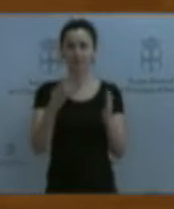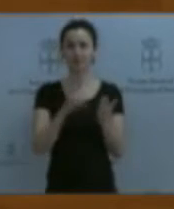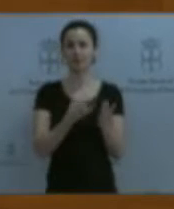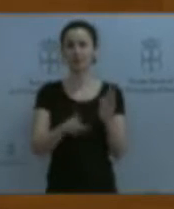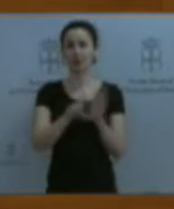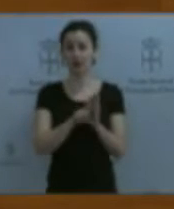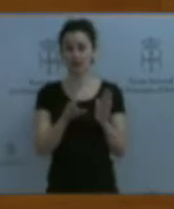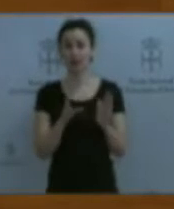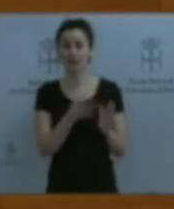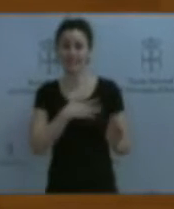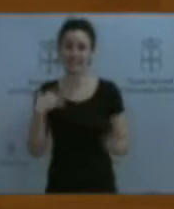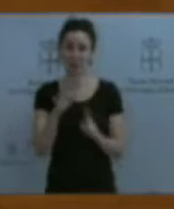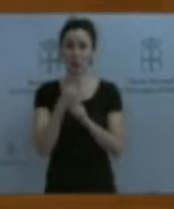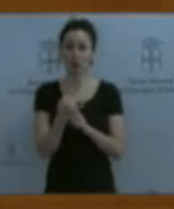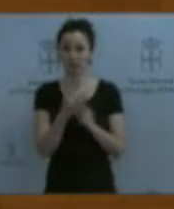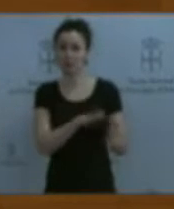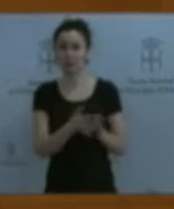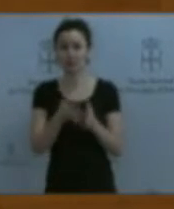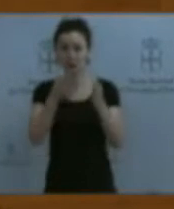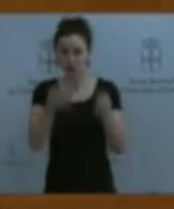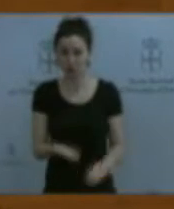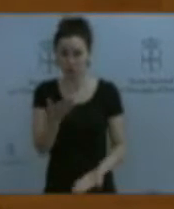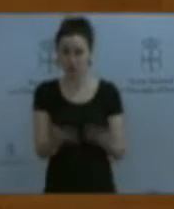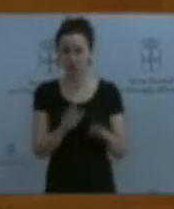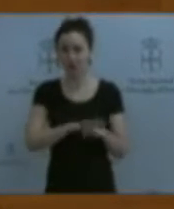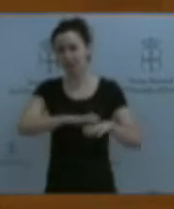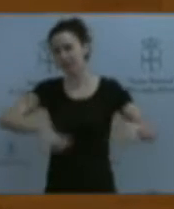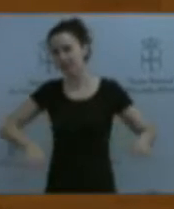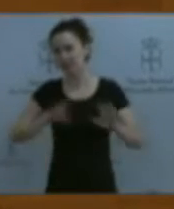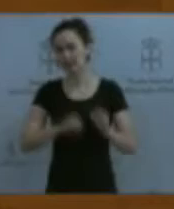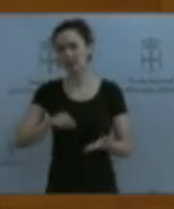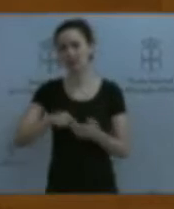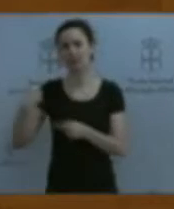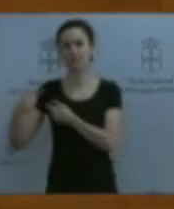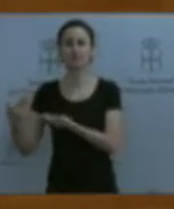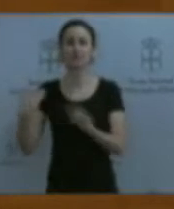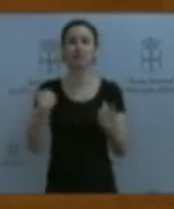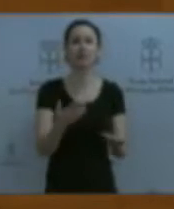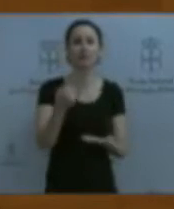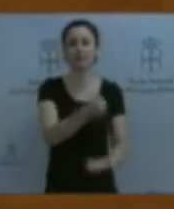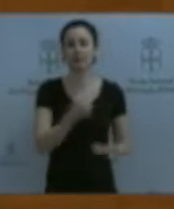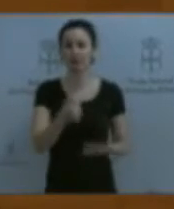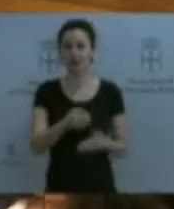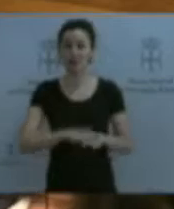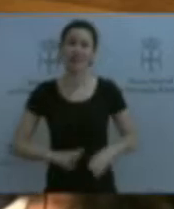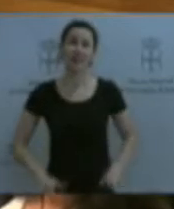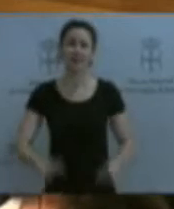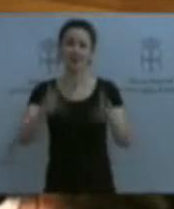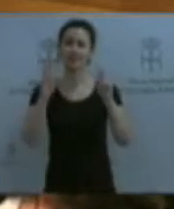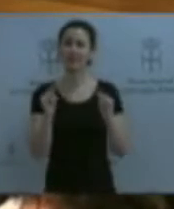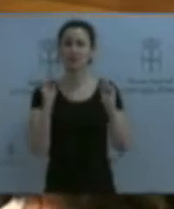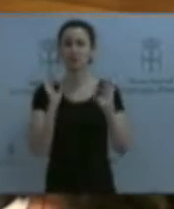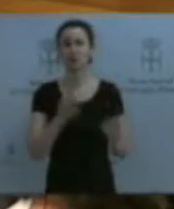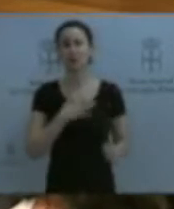que pretenden situar en una medida justa para la mayoría el impuesto de sucesiones y donaciones, pero a la vez también parar la barra libre a los grandes